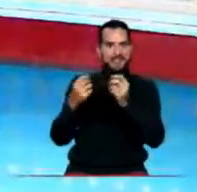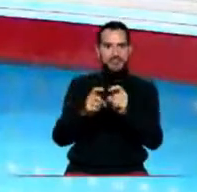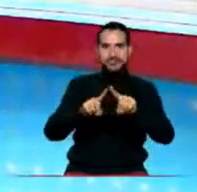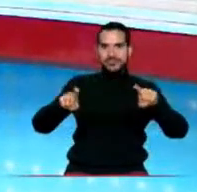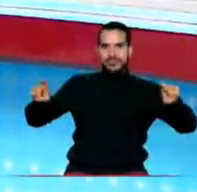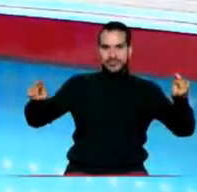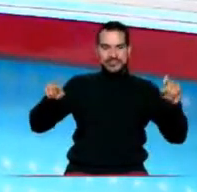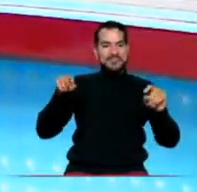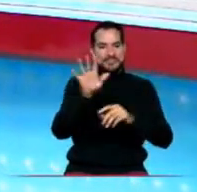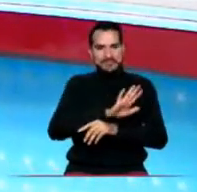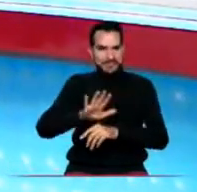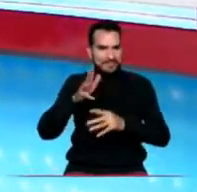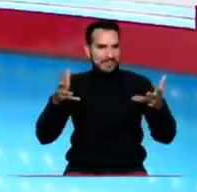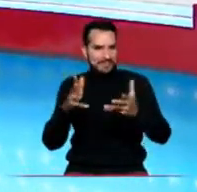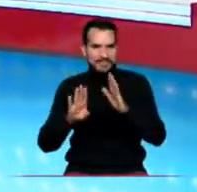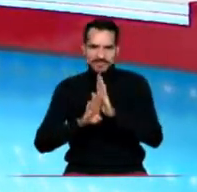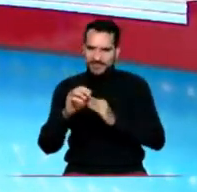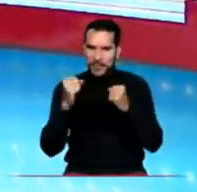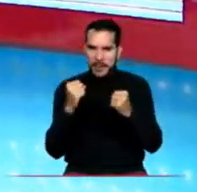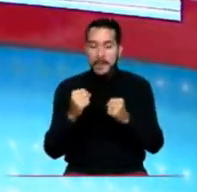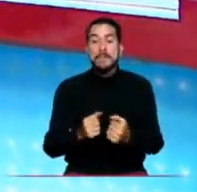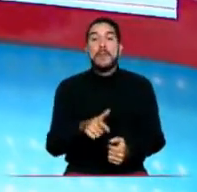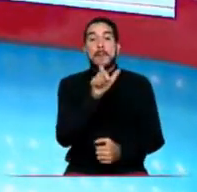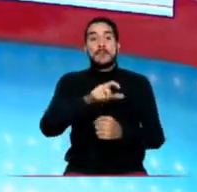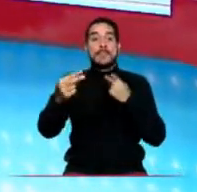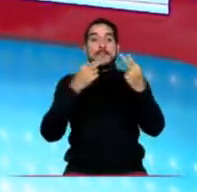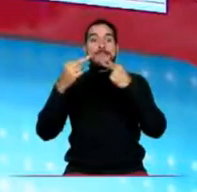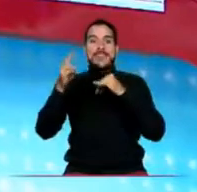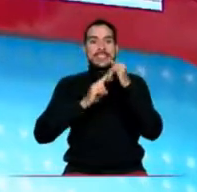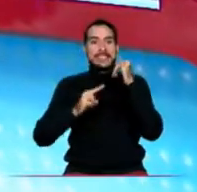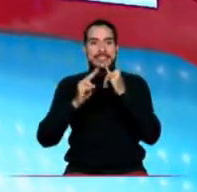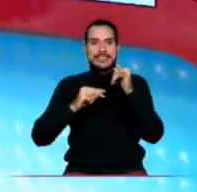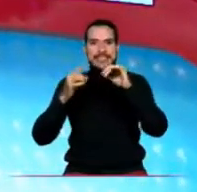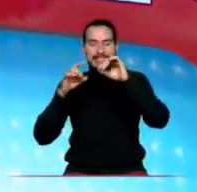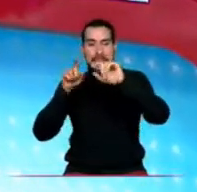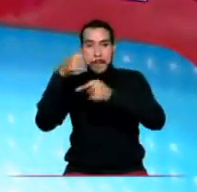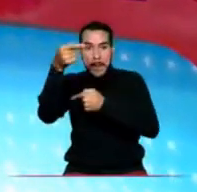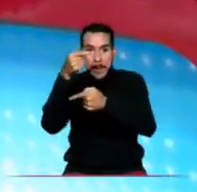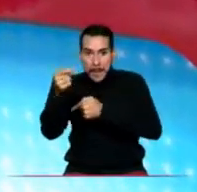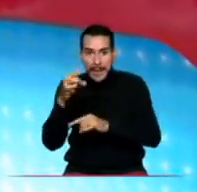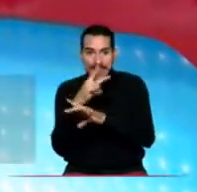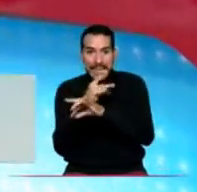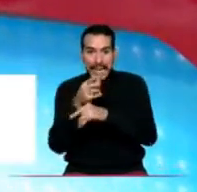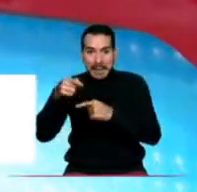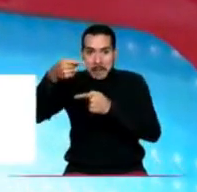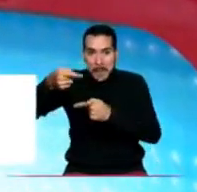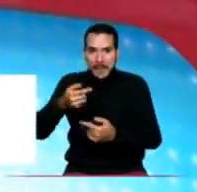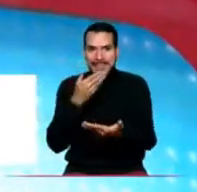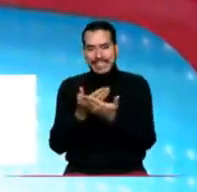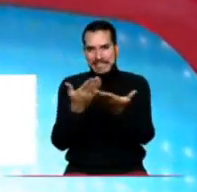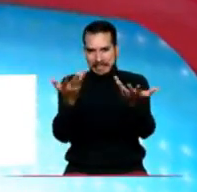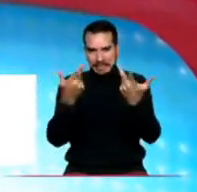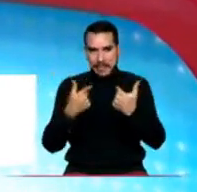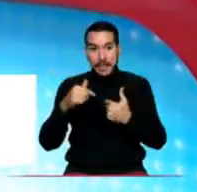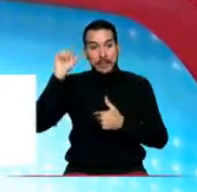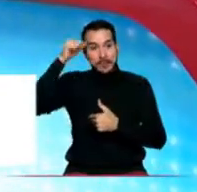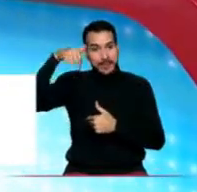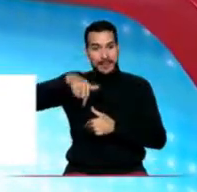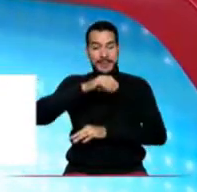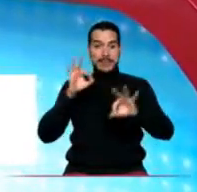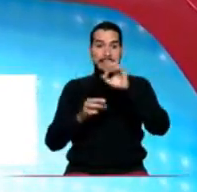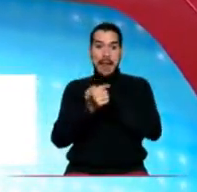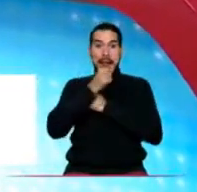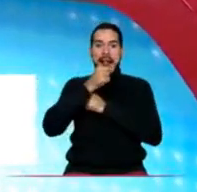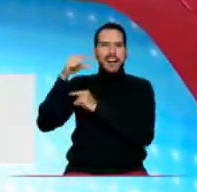todas las personas que se conectaron en el chat de YouTube. Gracias por participar. Le recordamos que Telepacífico Noticias es un programa financiado por el Fondo Único